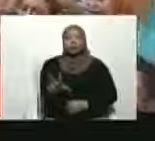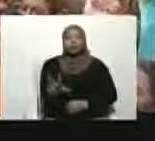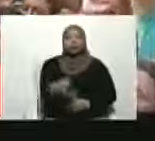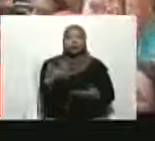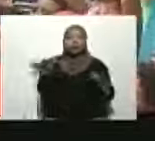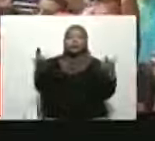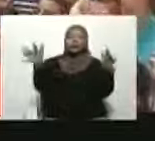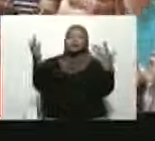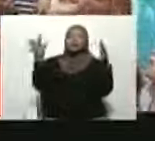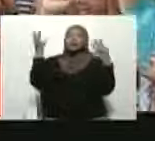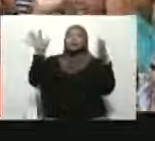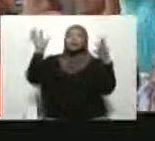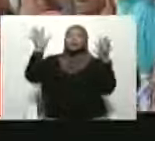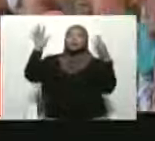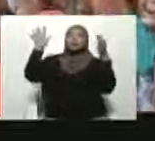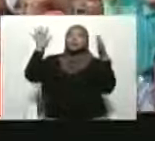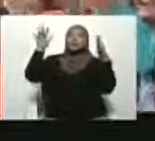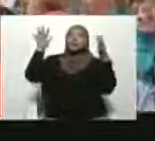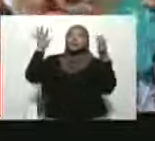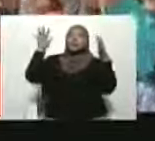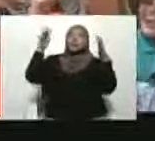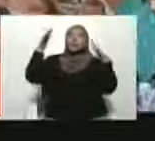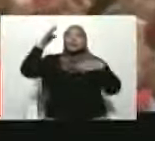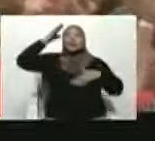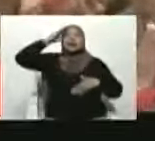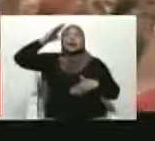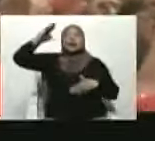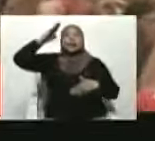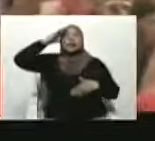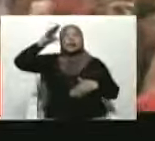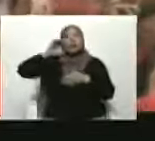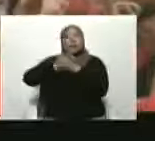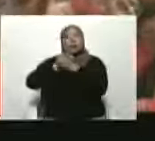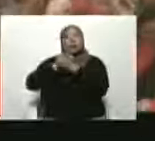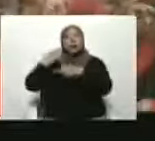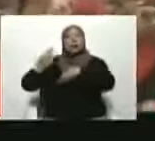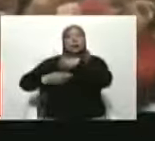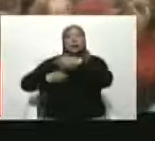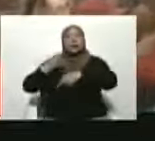arriba ar arriba saludo solidario